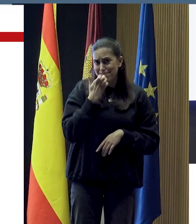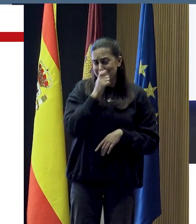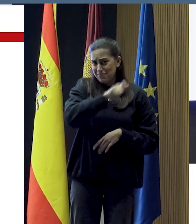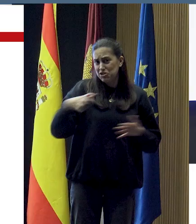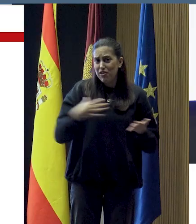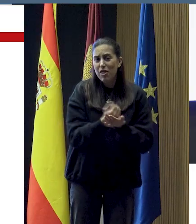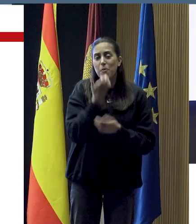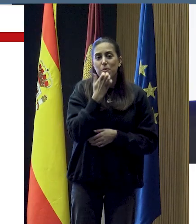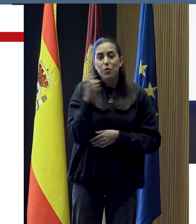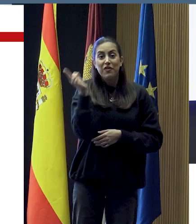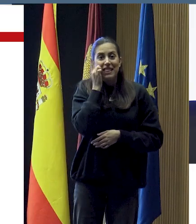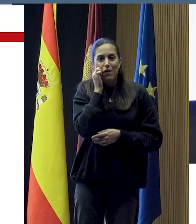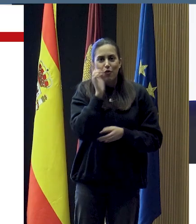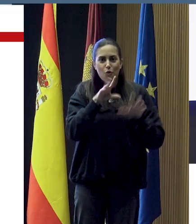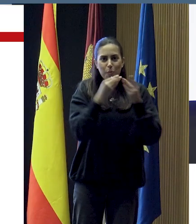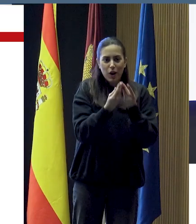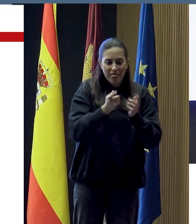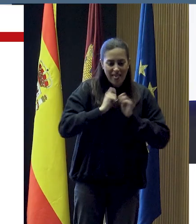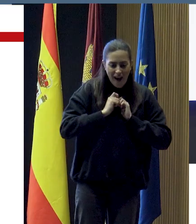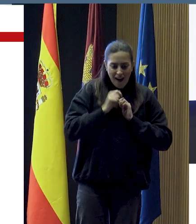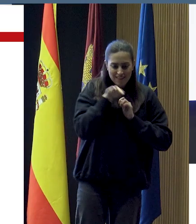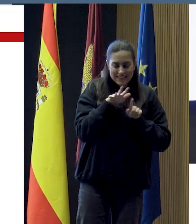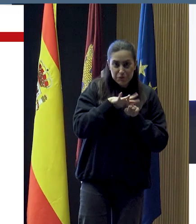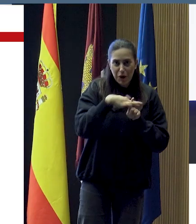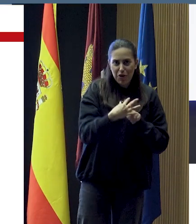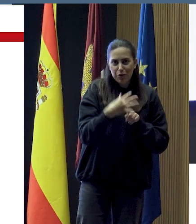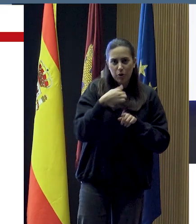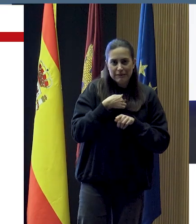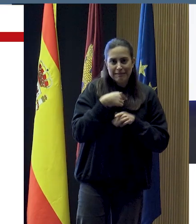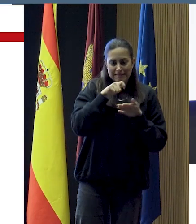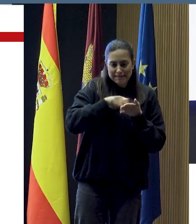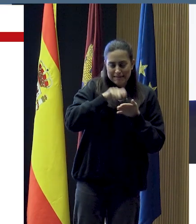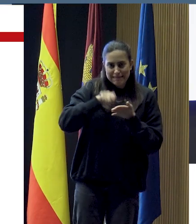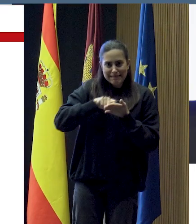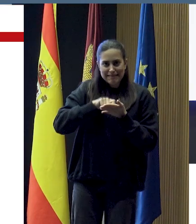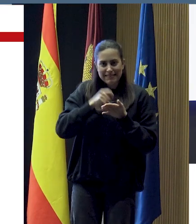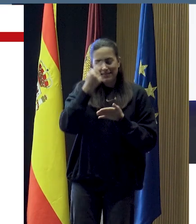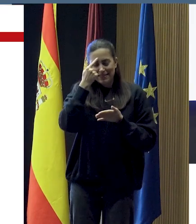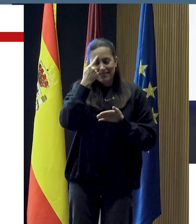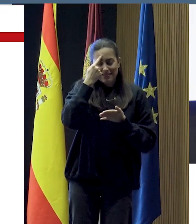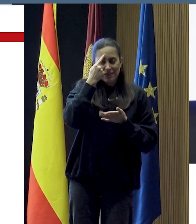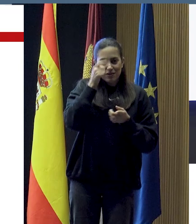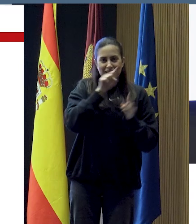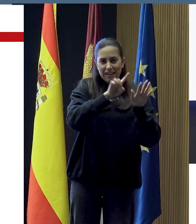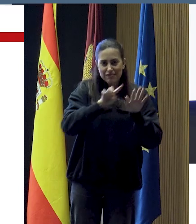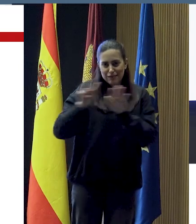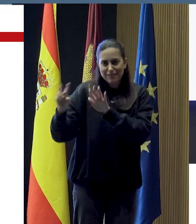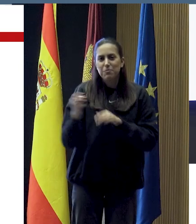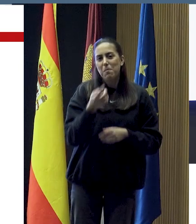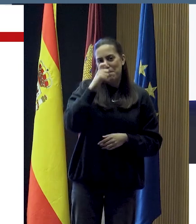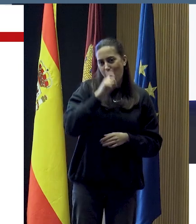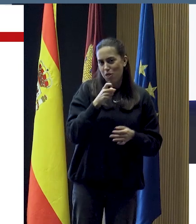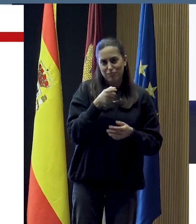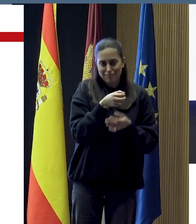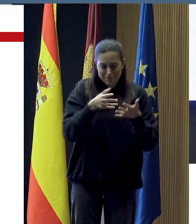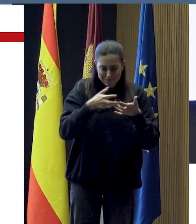cuando nos dan un número de teléfono, pues en ese momento yo lo estoy apuntando y sé los números que me están diciendo y el número es